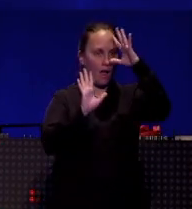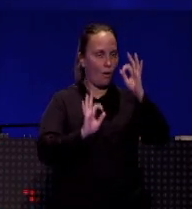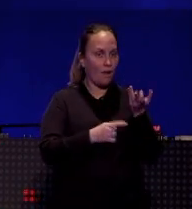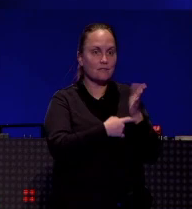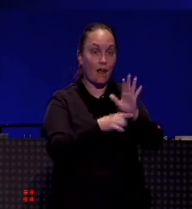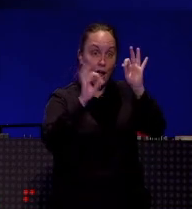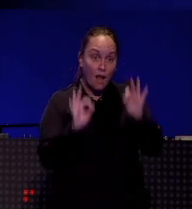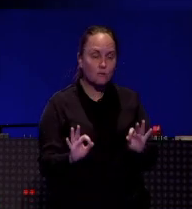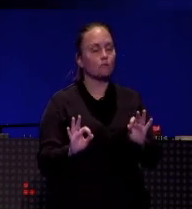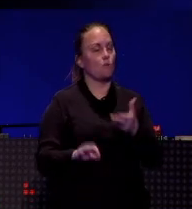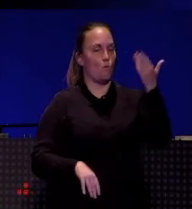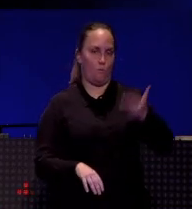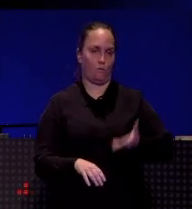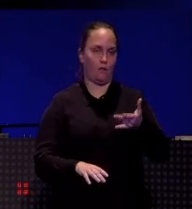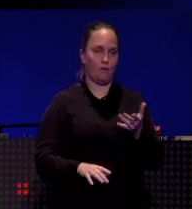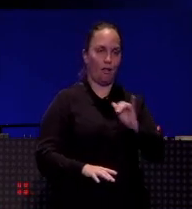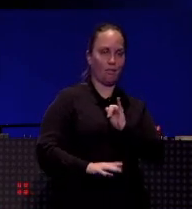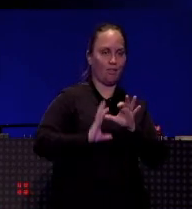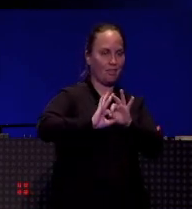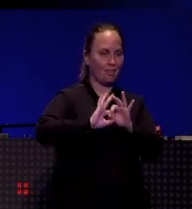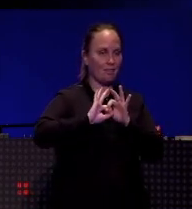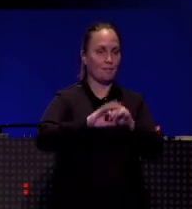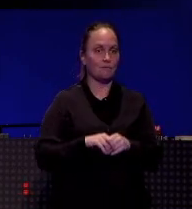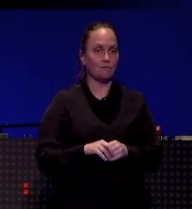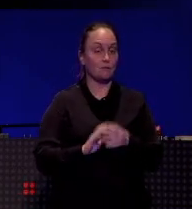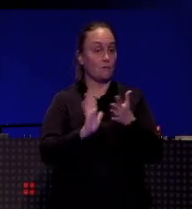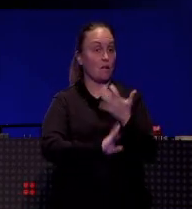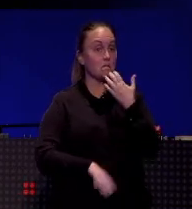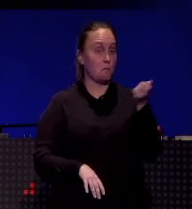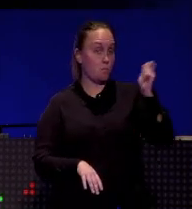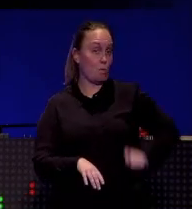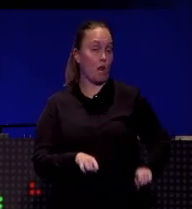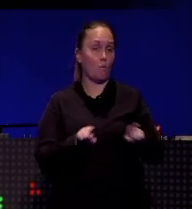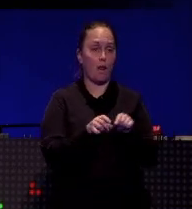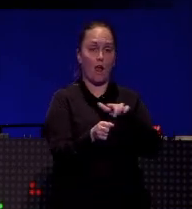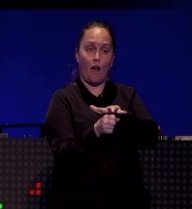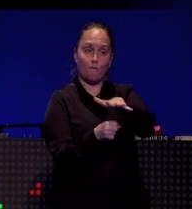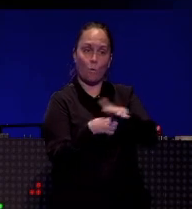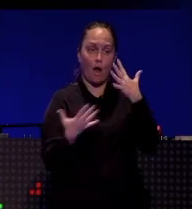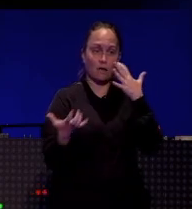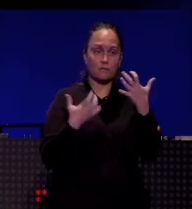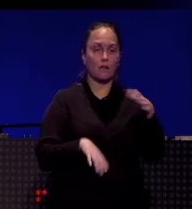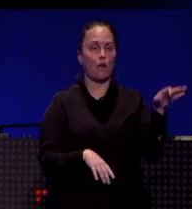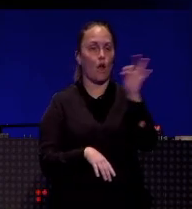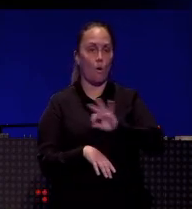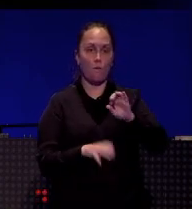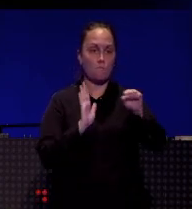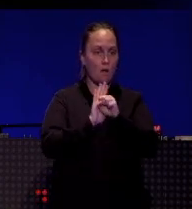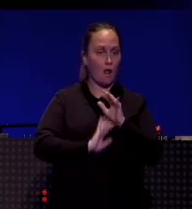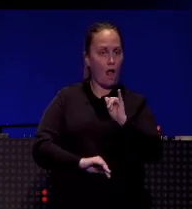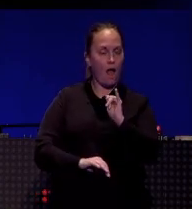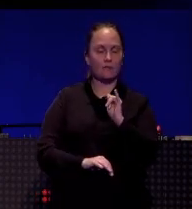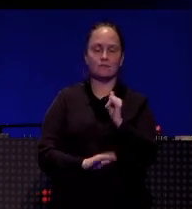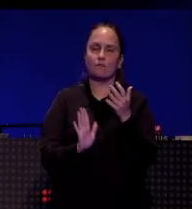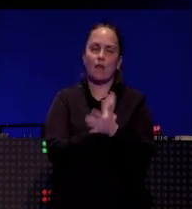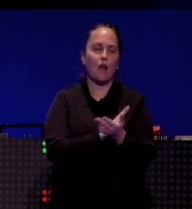me parece muy importante para dedicarte a esto para ti como influencia o teniendo una marca y ser